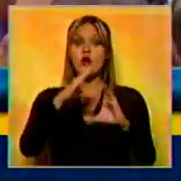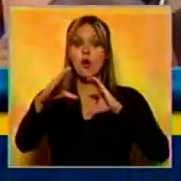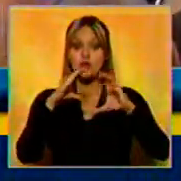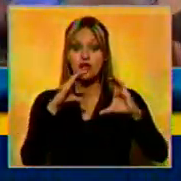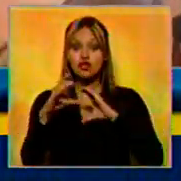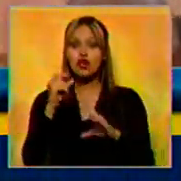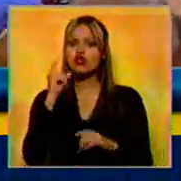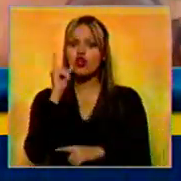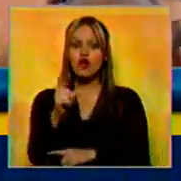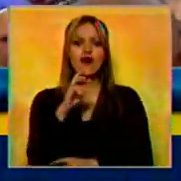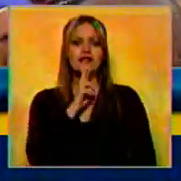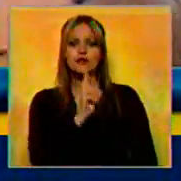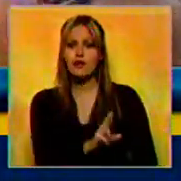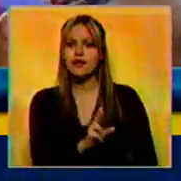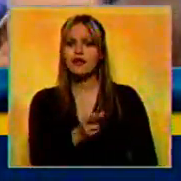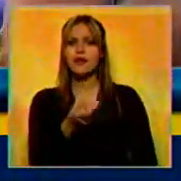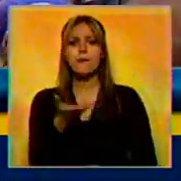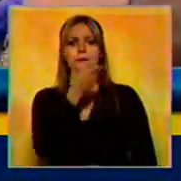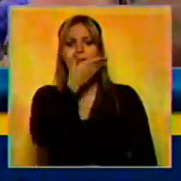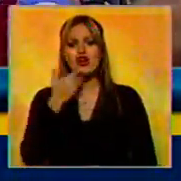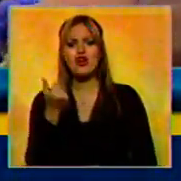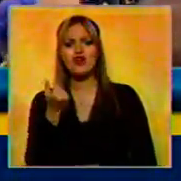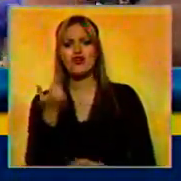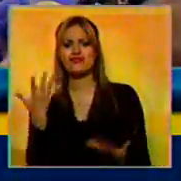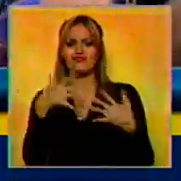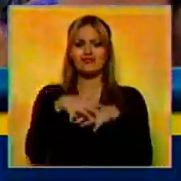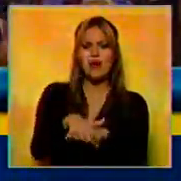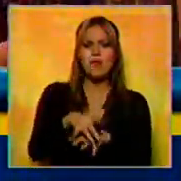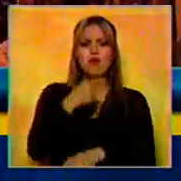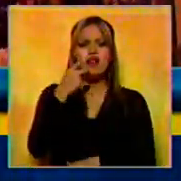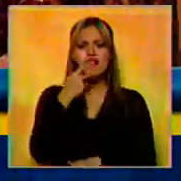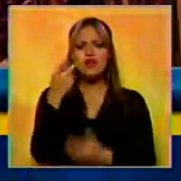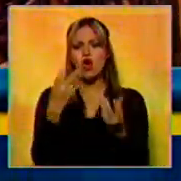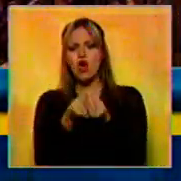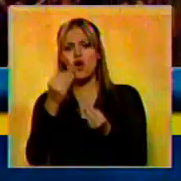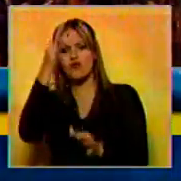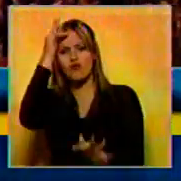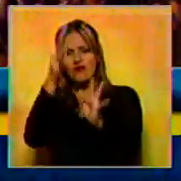comunicación que no declararía porque prefería no mezclar los asuntos políticos